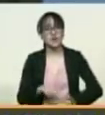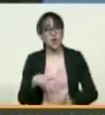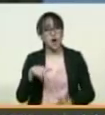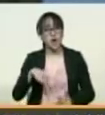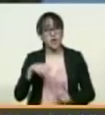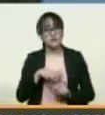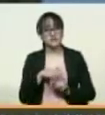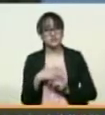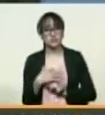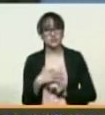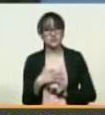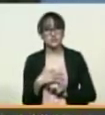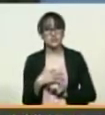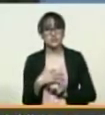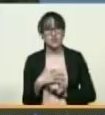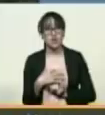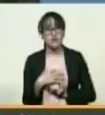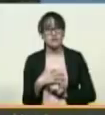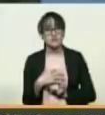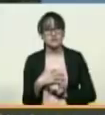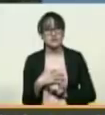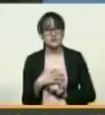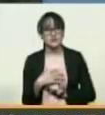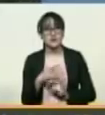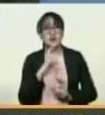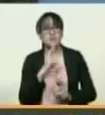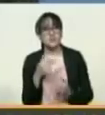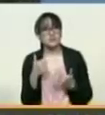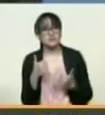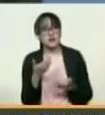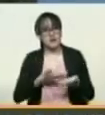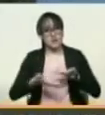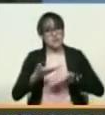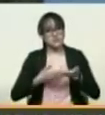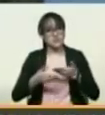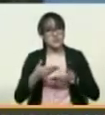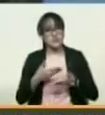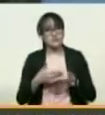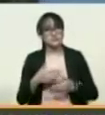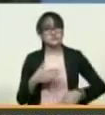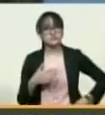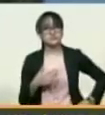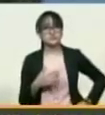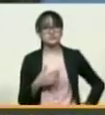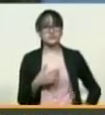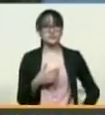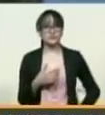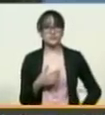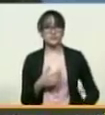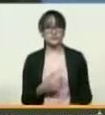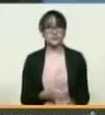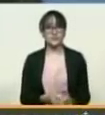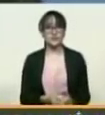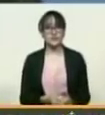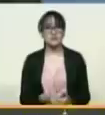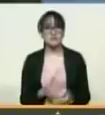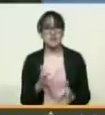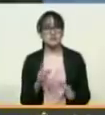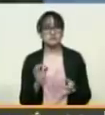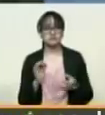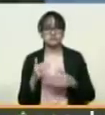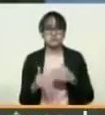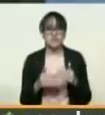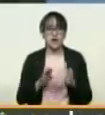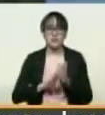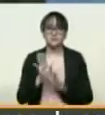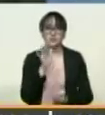situación donde, aunque hubo buenas señales, la negociación con la FARC, pareciera que poco se avanzó en la